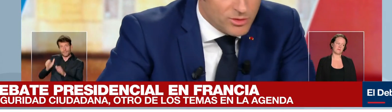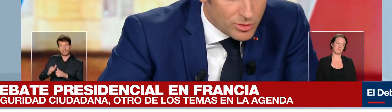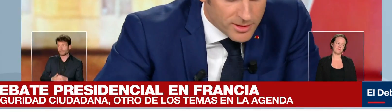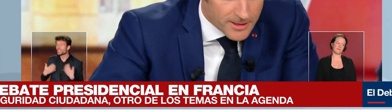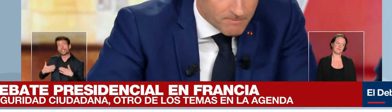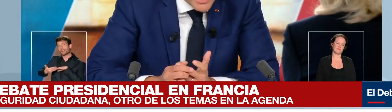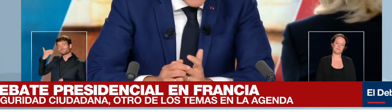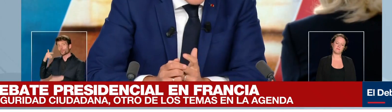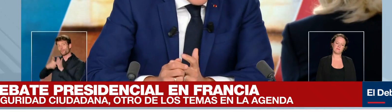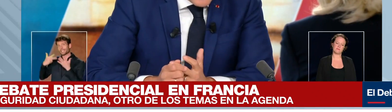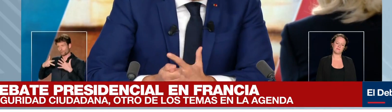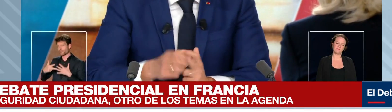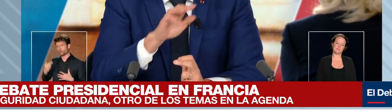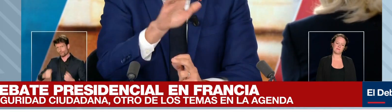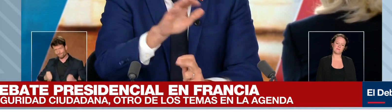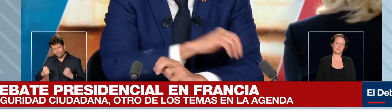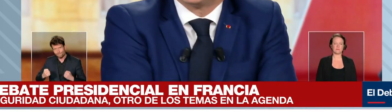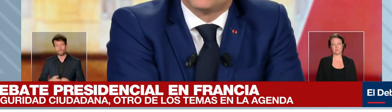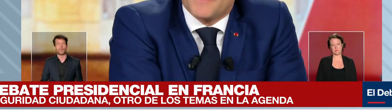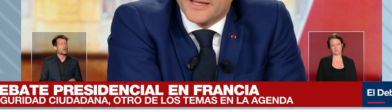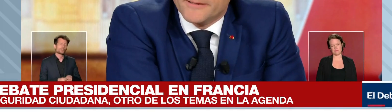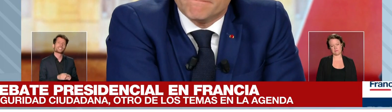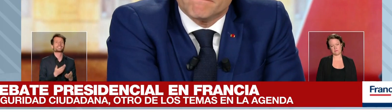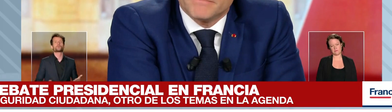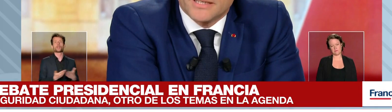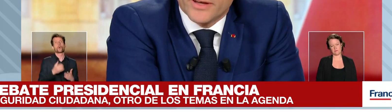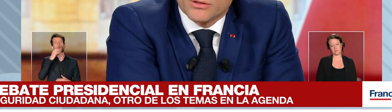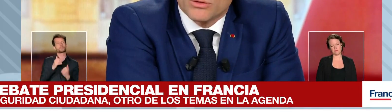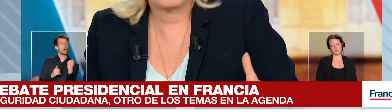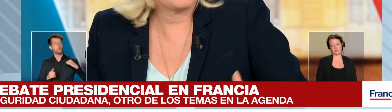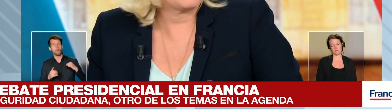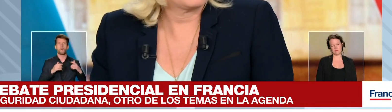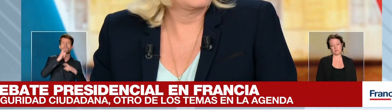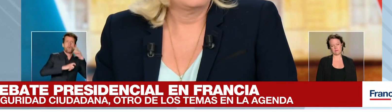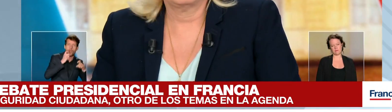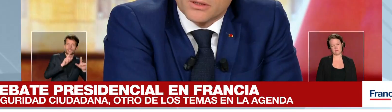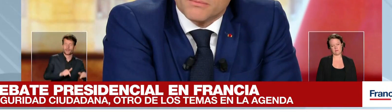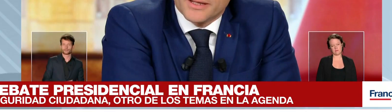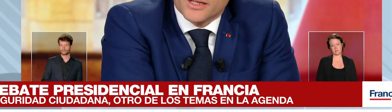desde 2018, y también las inseguridades cotidianas. La tercera, de la cual usted no habló para nada, pero que